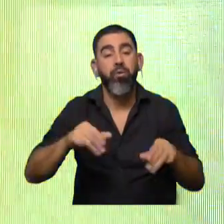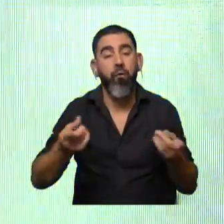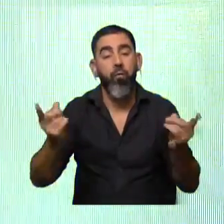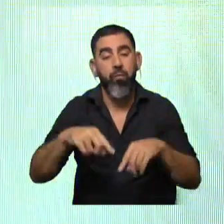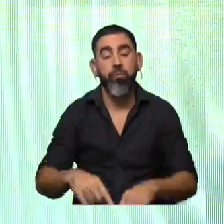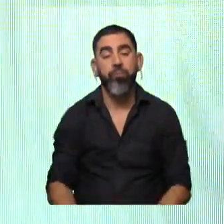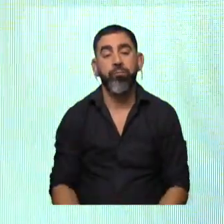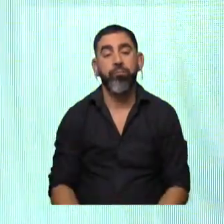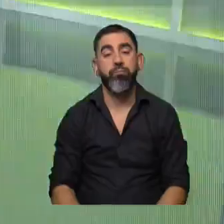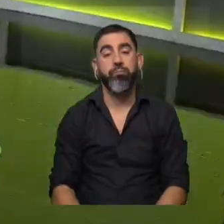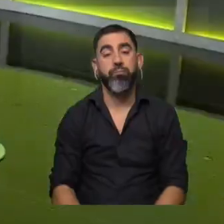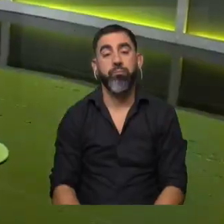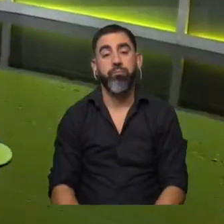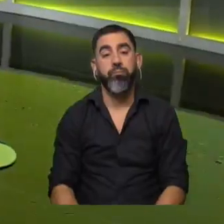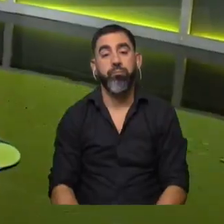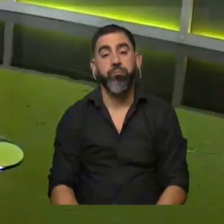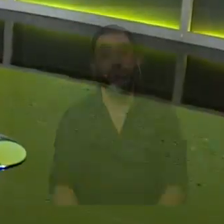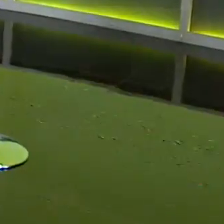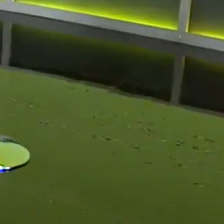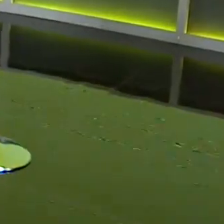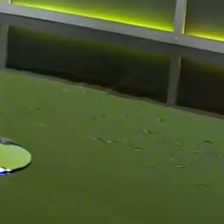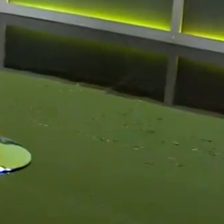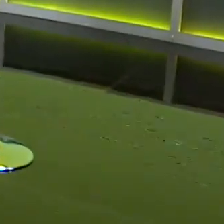Ciencia y ya volvemos con lo que anticipamos.